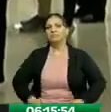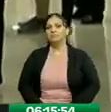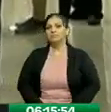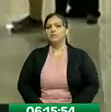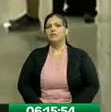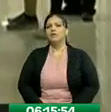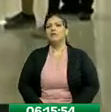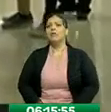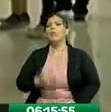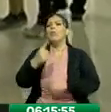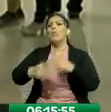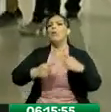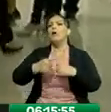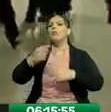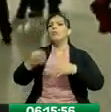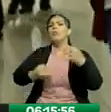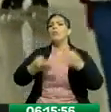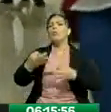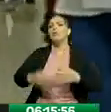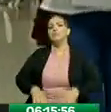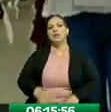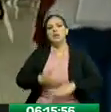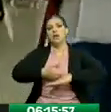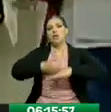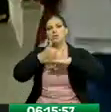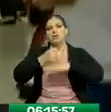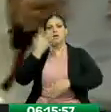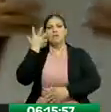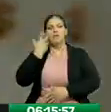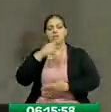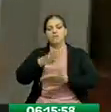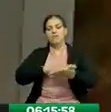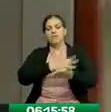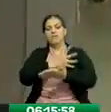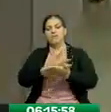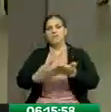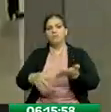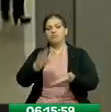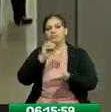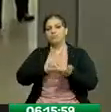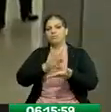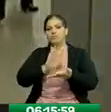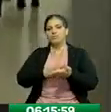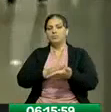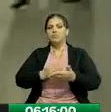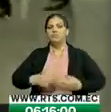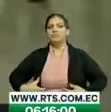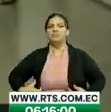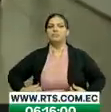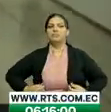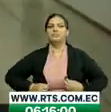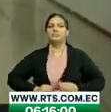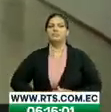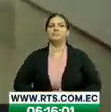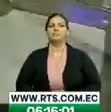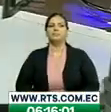el caso y poder conocer el dictamen judicial. Informó Carlos Julio Gurumendi.